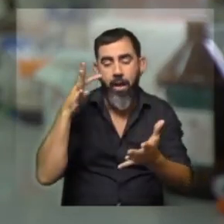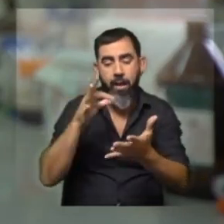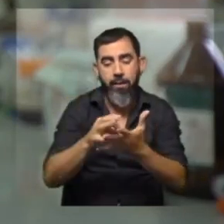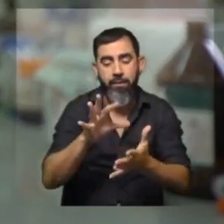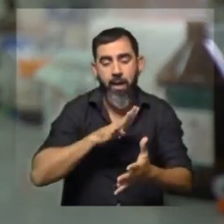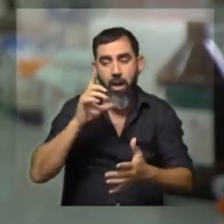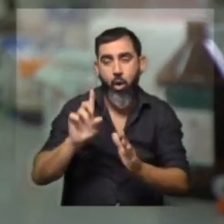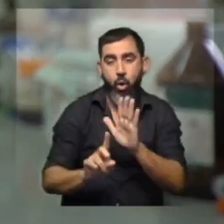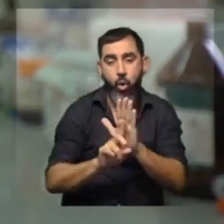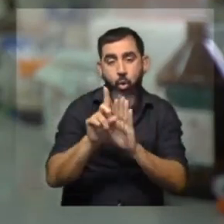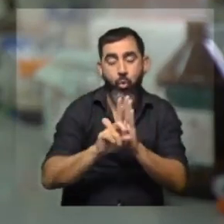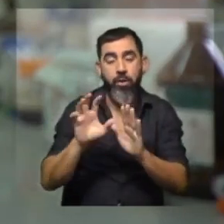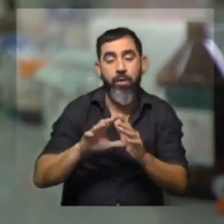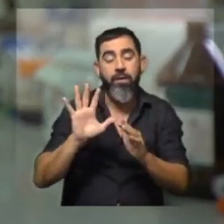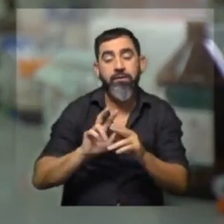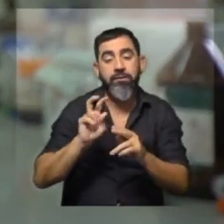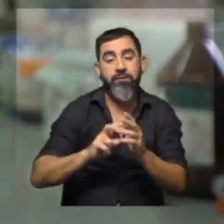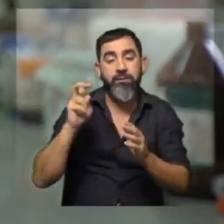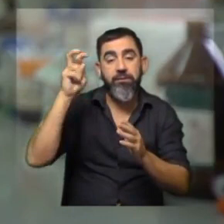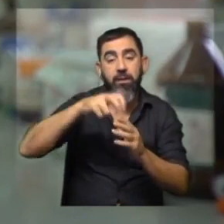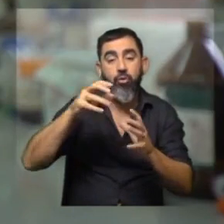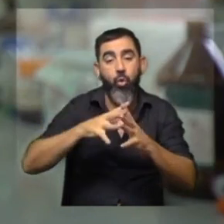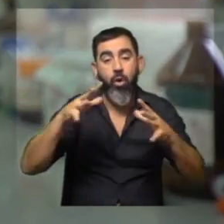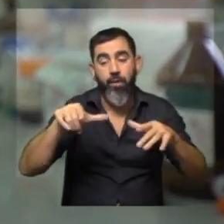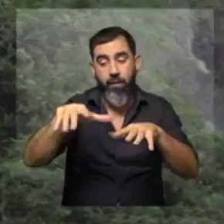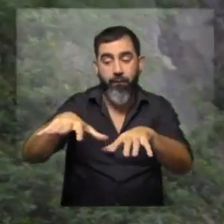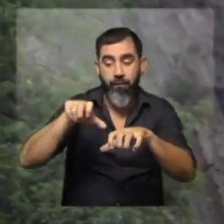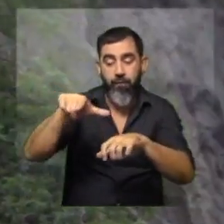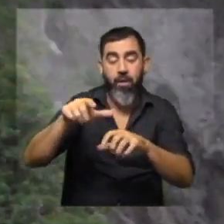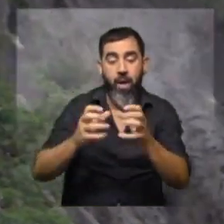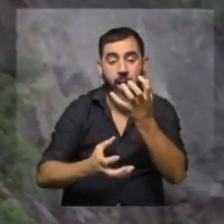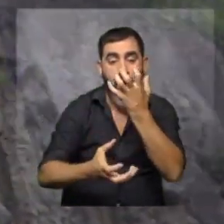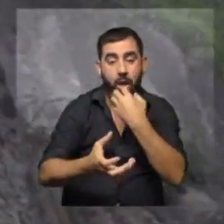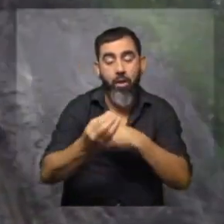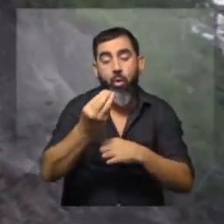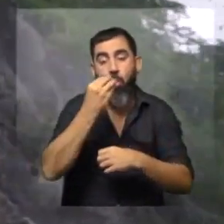al norte de la represa de Salto Grande. Allí es donde viven nuestros murciélagos que se alimentan de frutas.